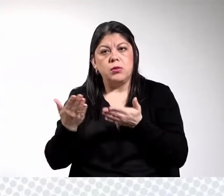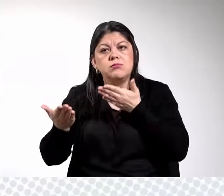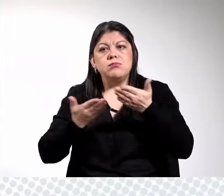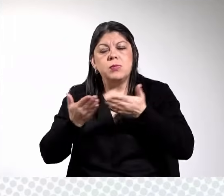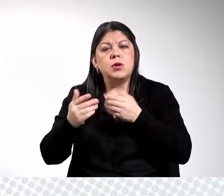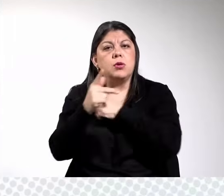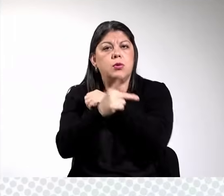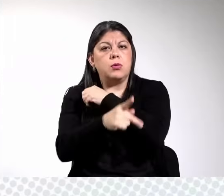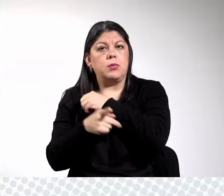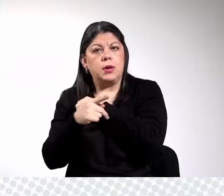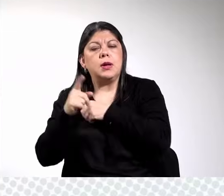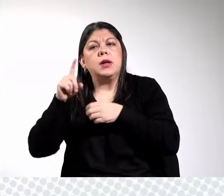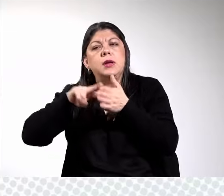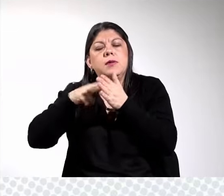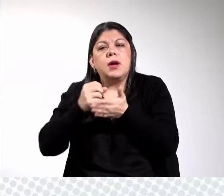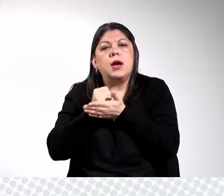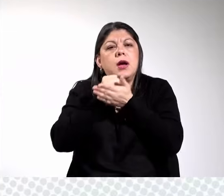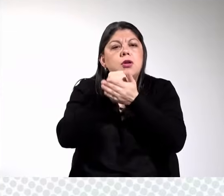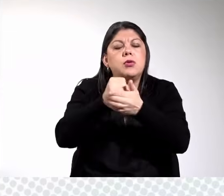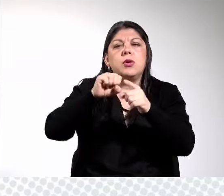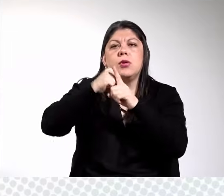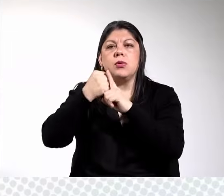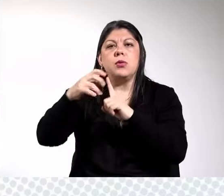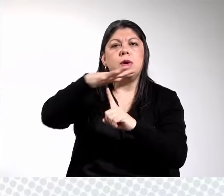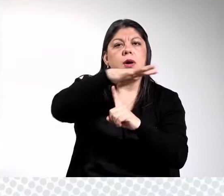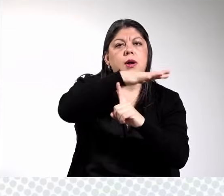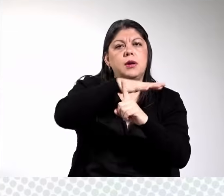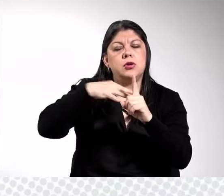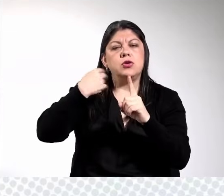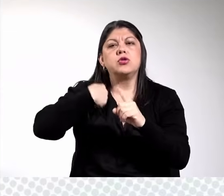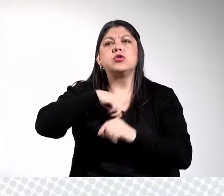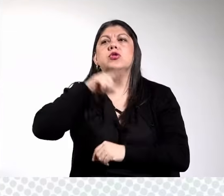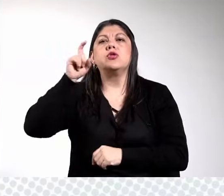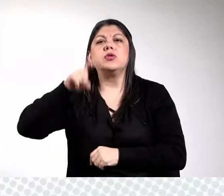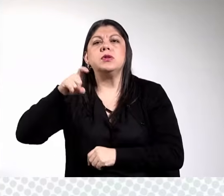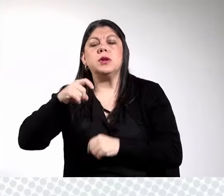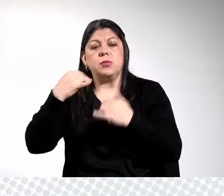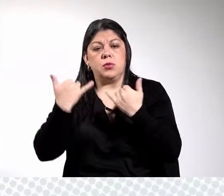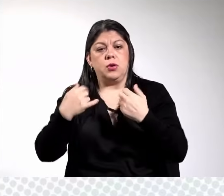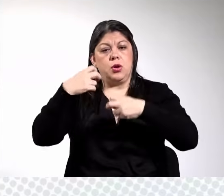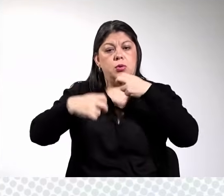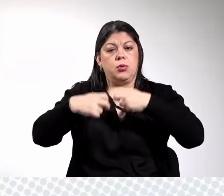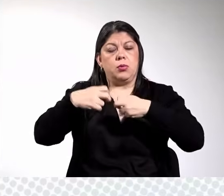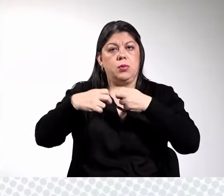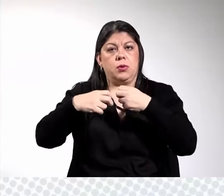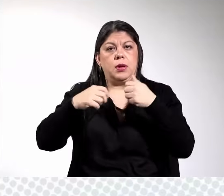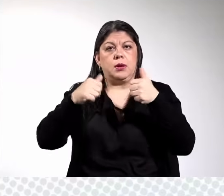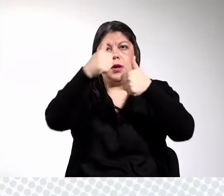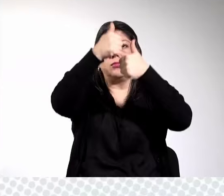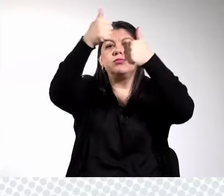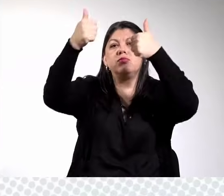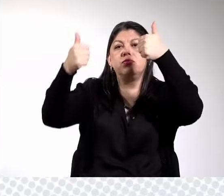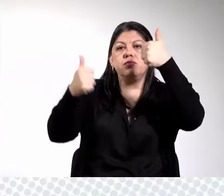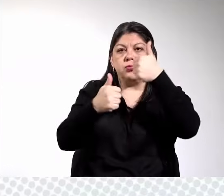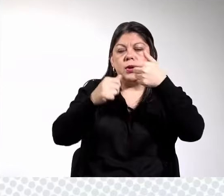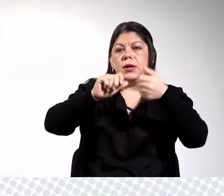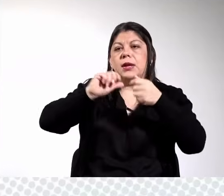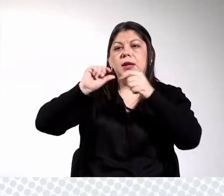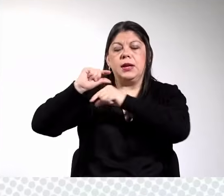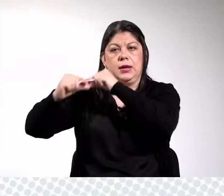a ayudarle también a la sociedad y tenemos un problema de la pirámide generacional, pero es que cada